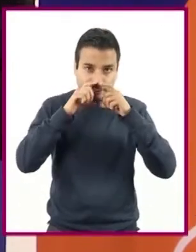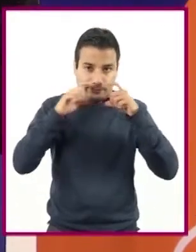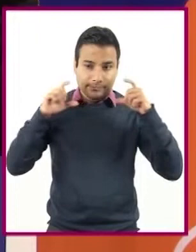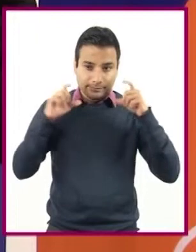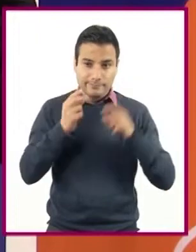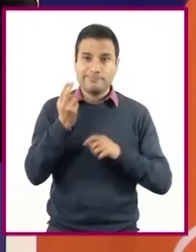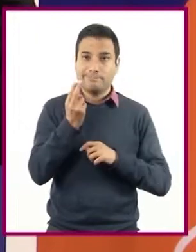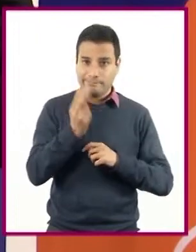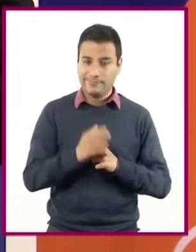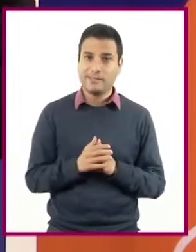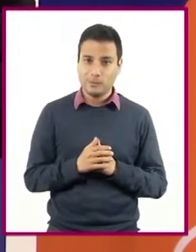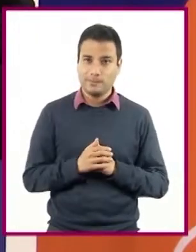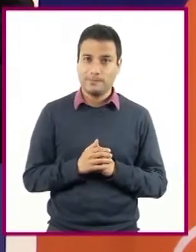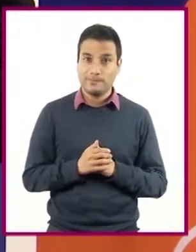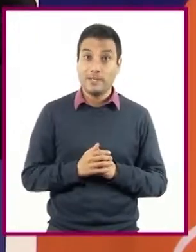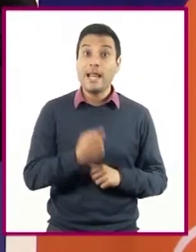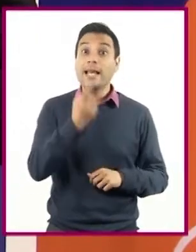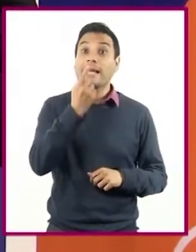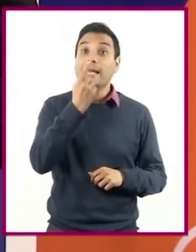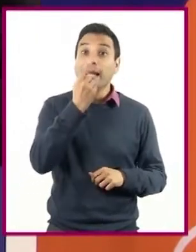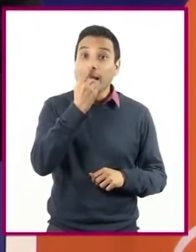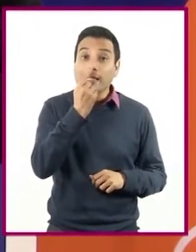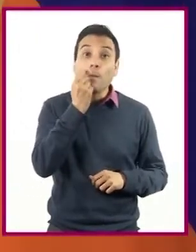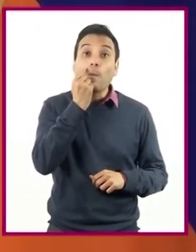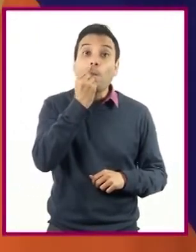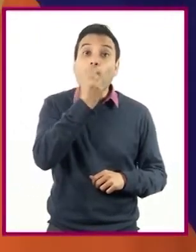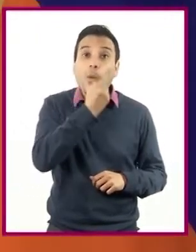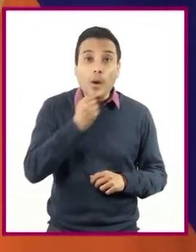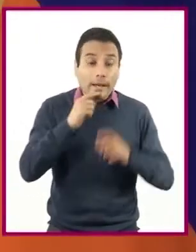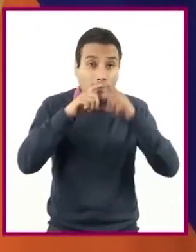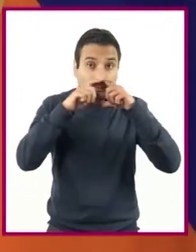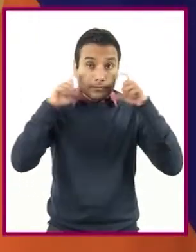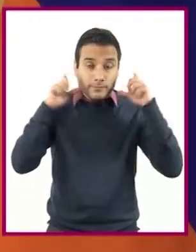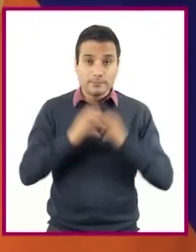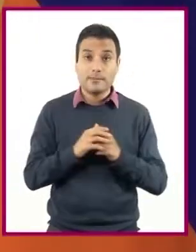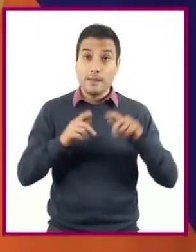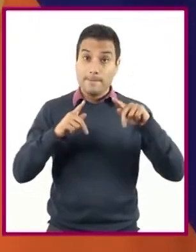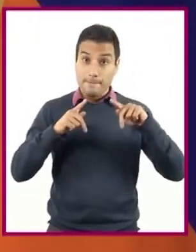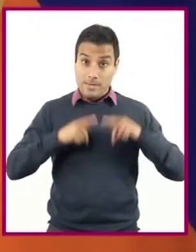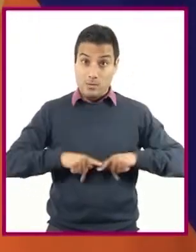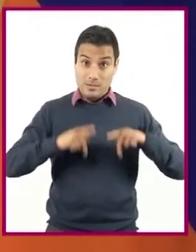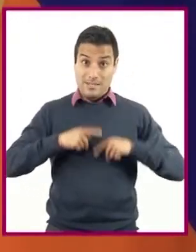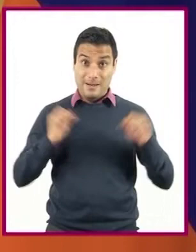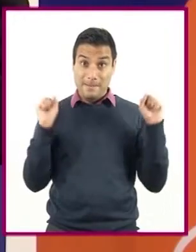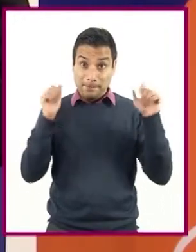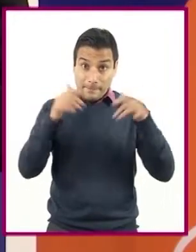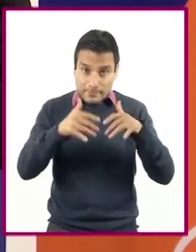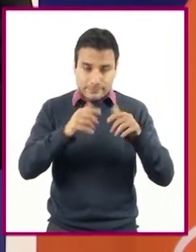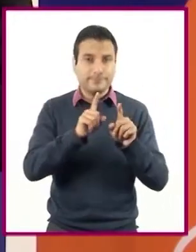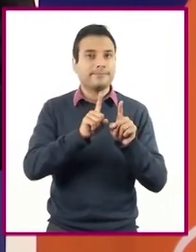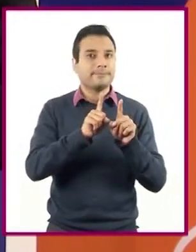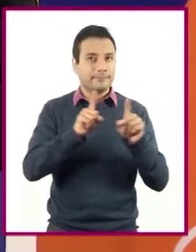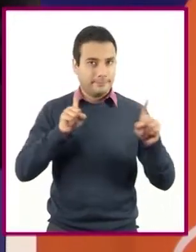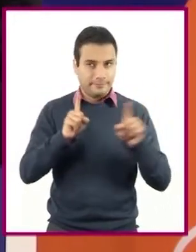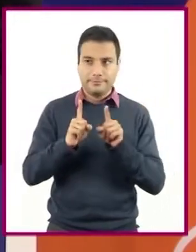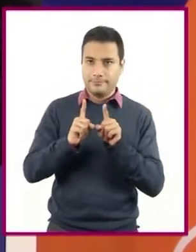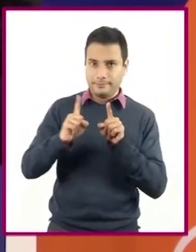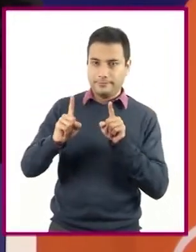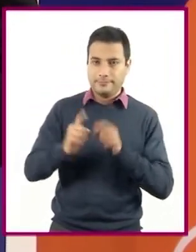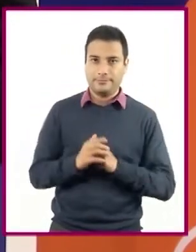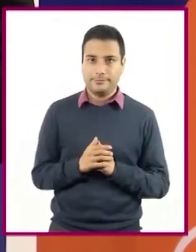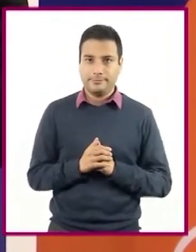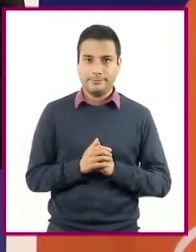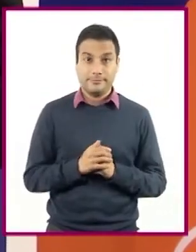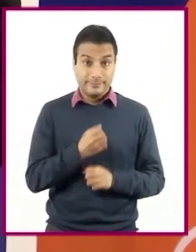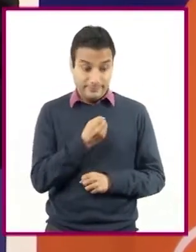adecuadamente, de forma que cubra nariz y boca. Y aunque juntos guardemos y pidamos mantener la sana distancia,